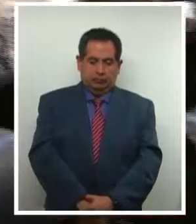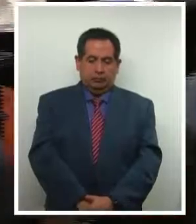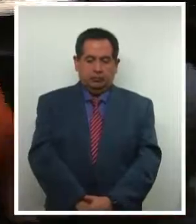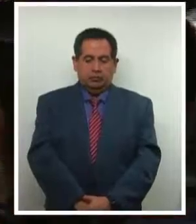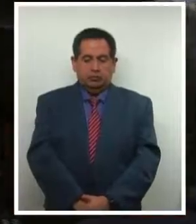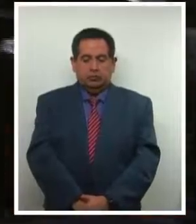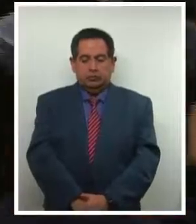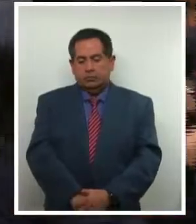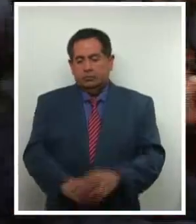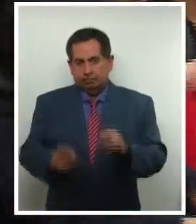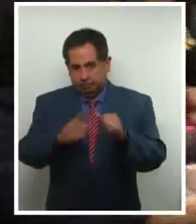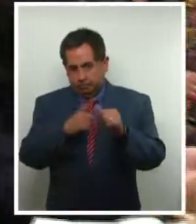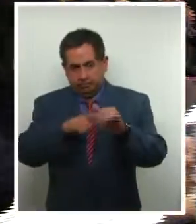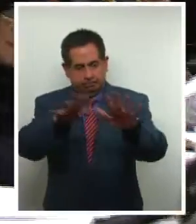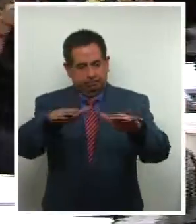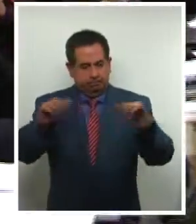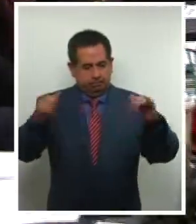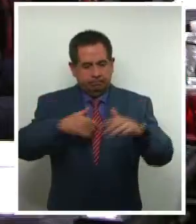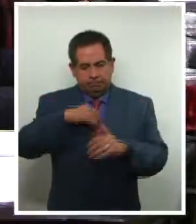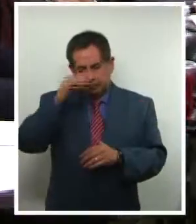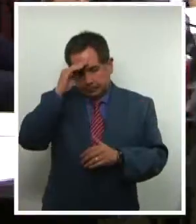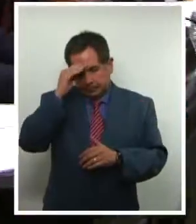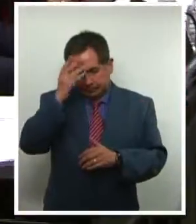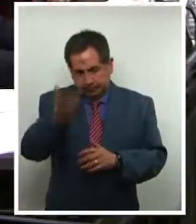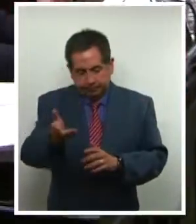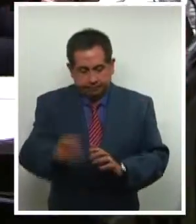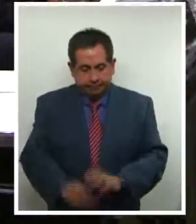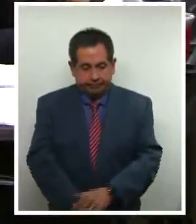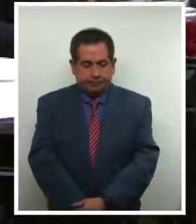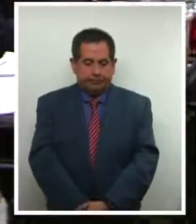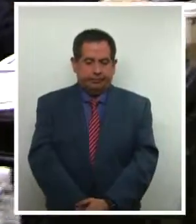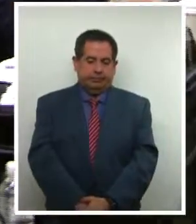someterlo a la consideración de la Asamblea.